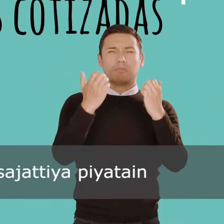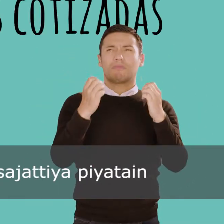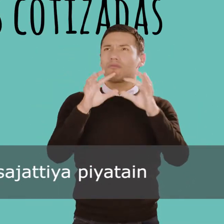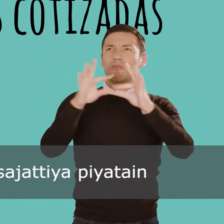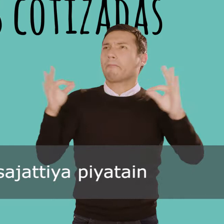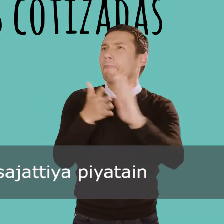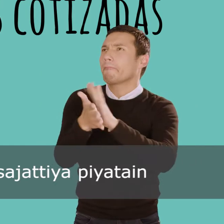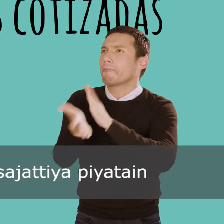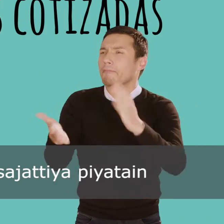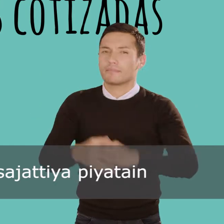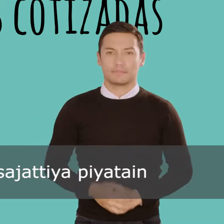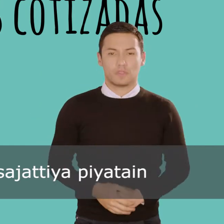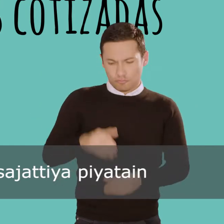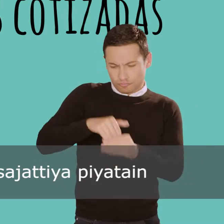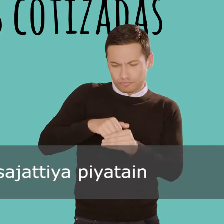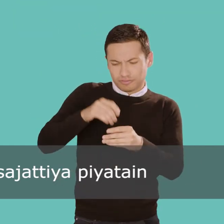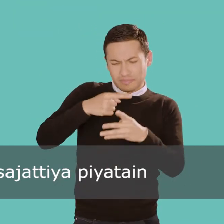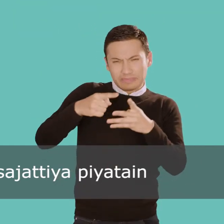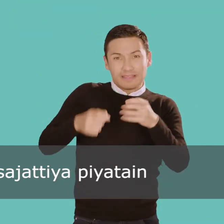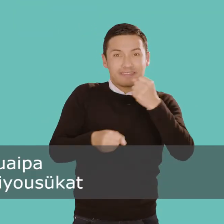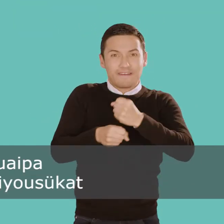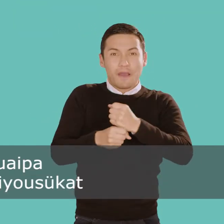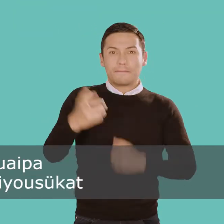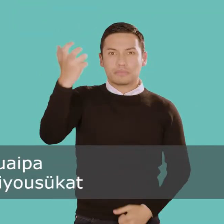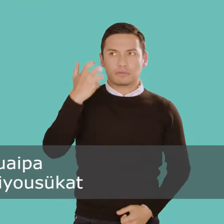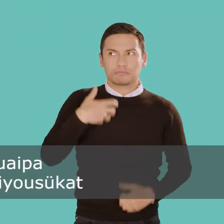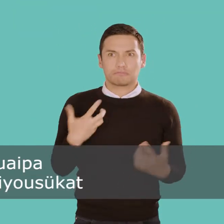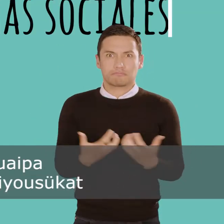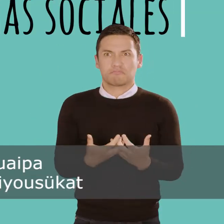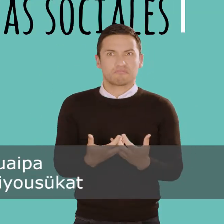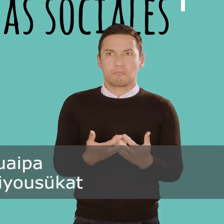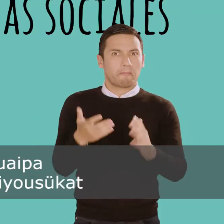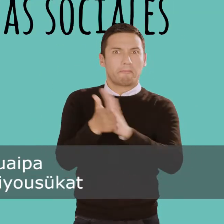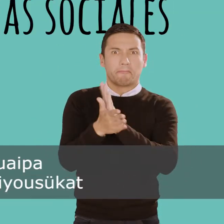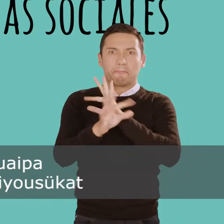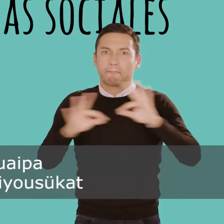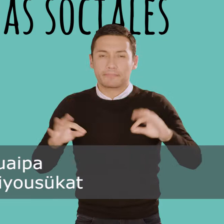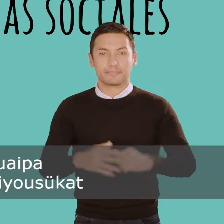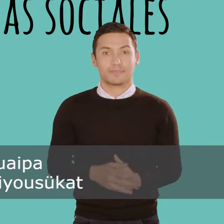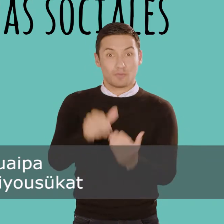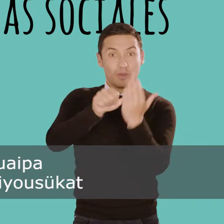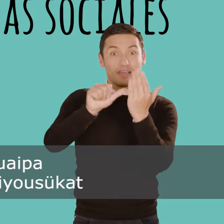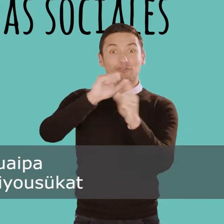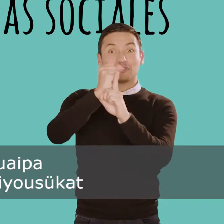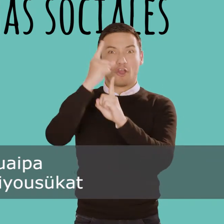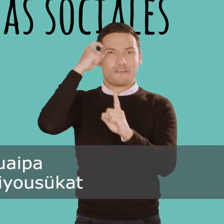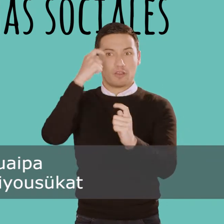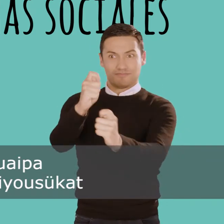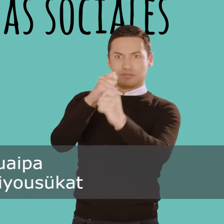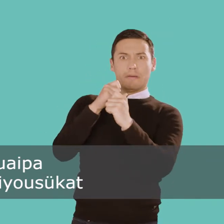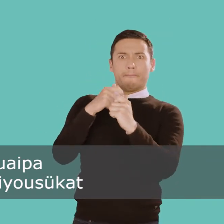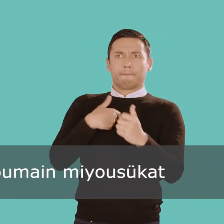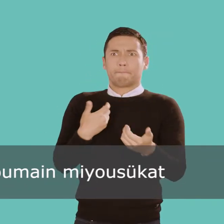consultar las semanas cotizadas para pensionarse. No sabe los requisitos para acceder a los programas sociales del